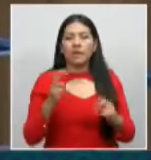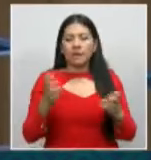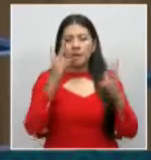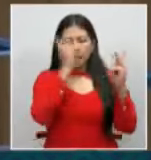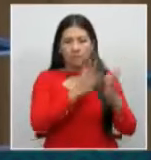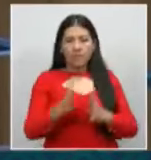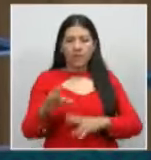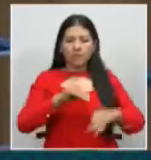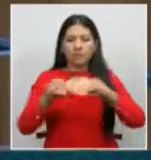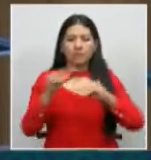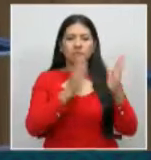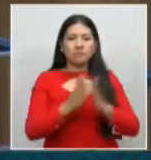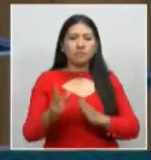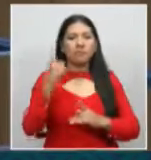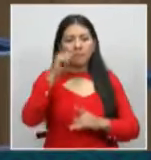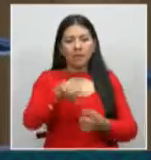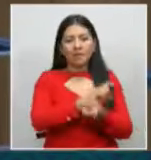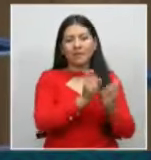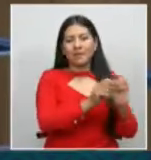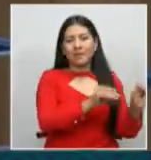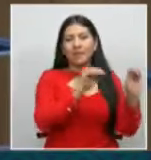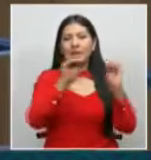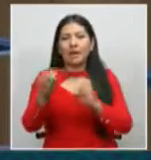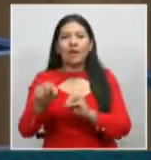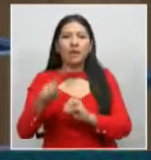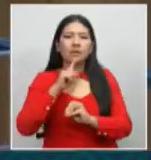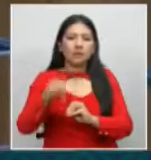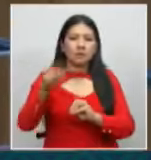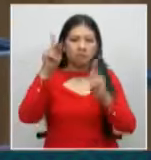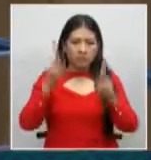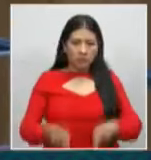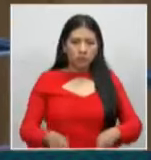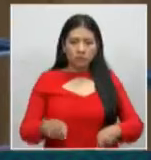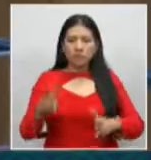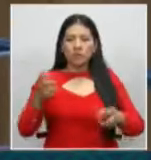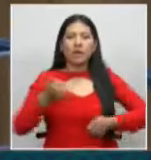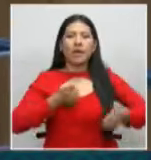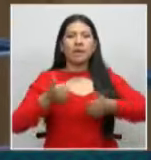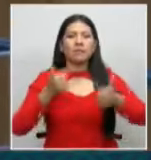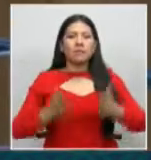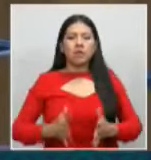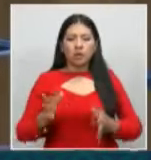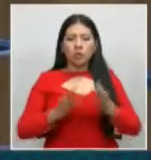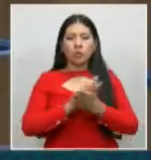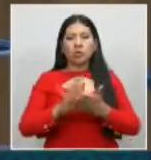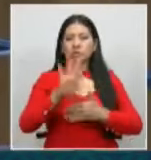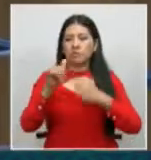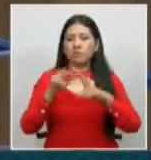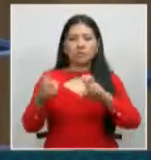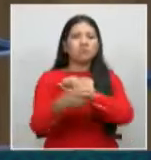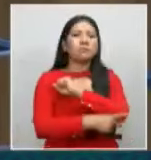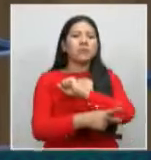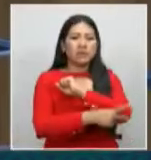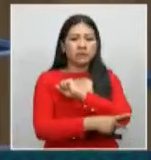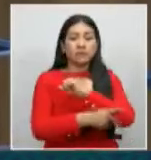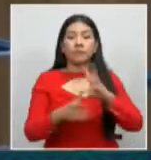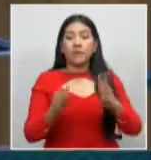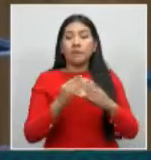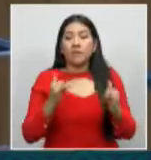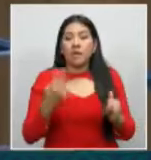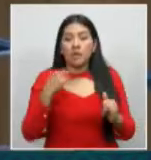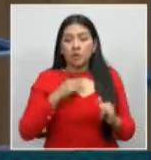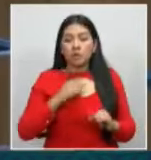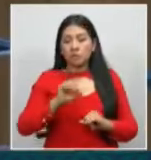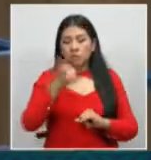operaciones para el traslado de estas personas, donde han determinado los administradores de justicia en nuestro país. En atención a la segunda interrogante,